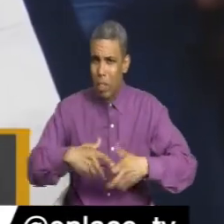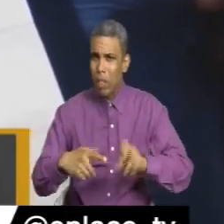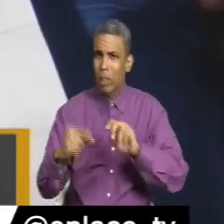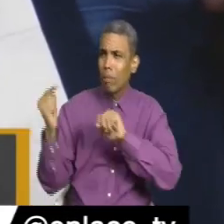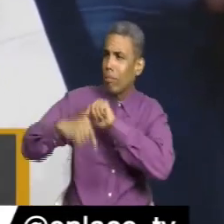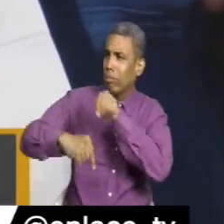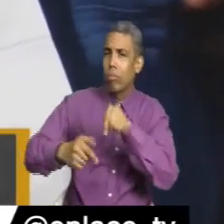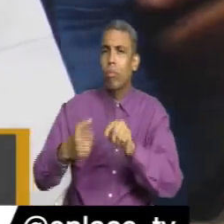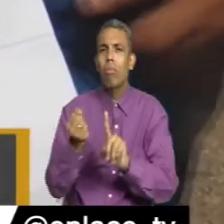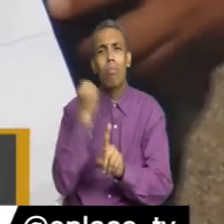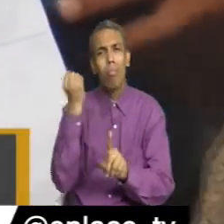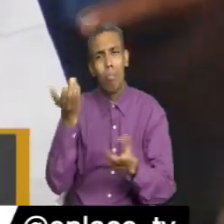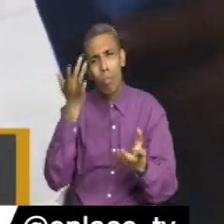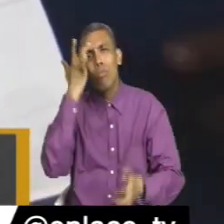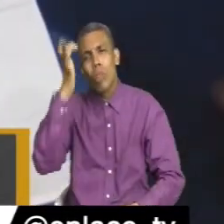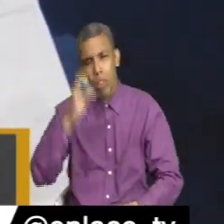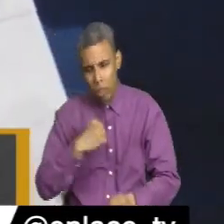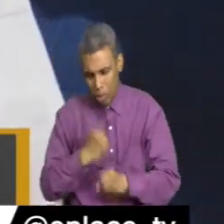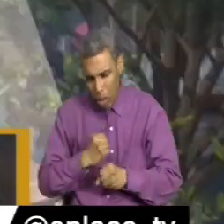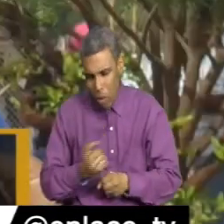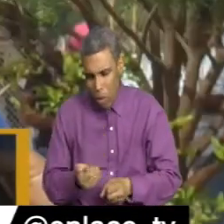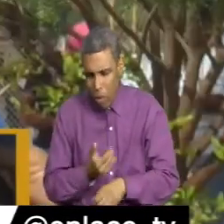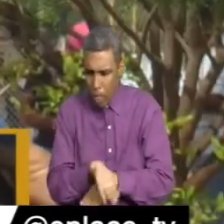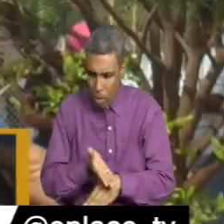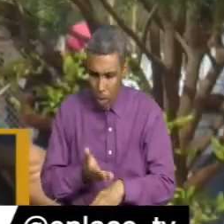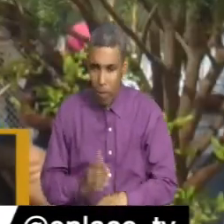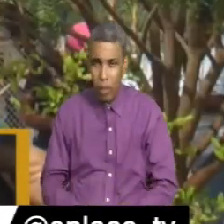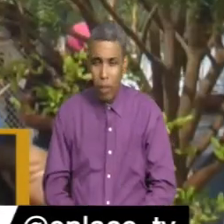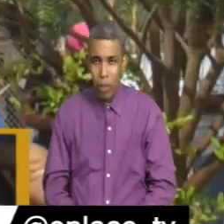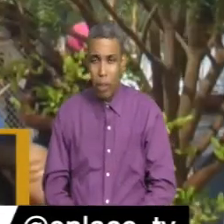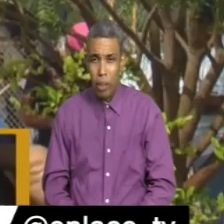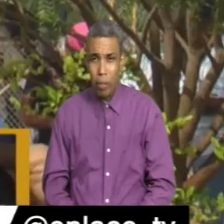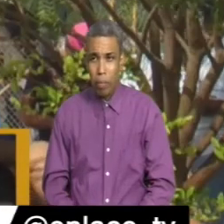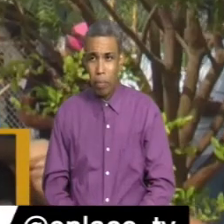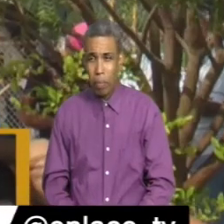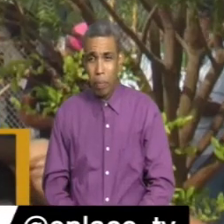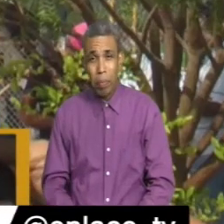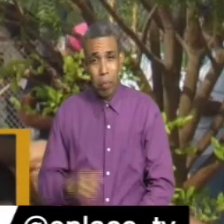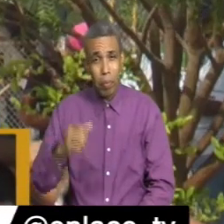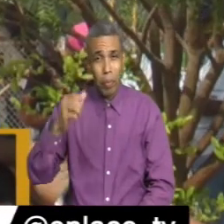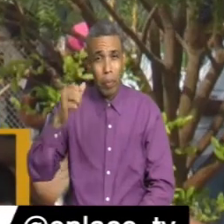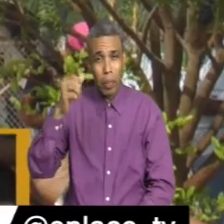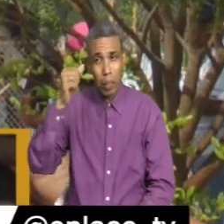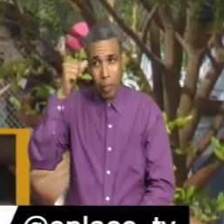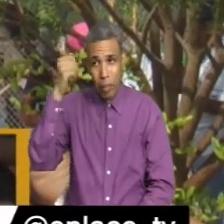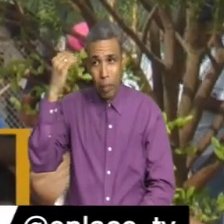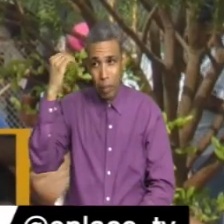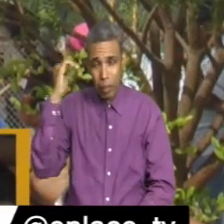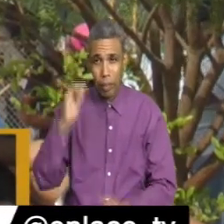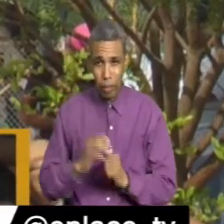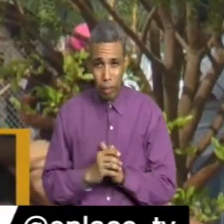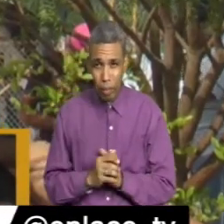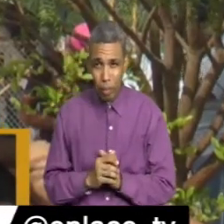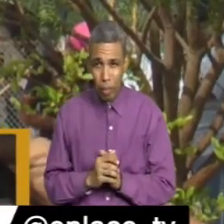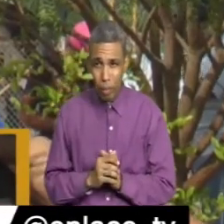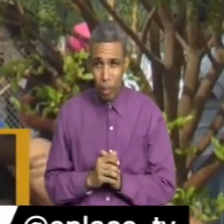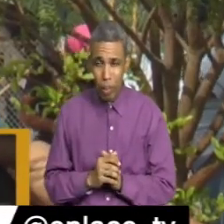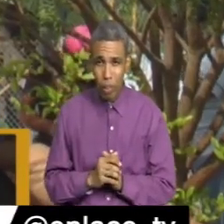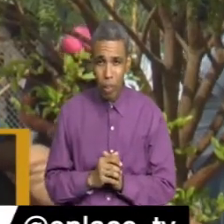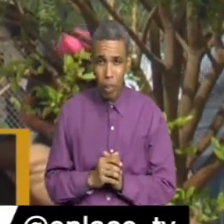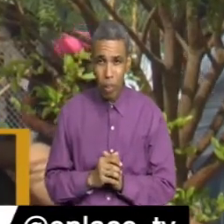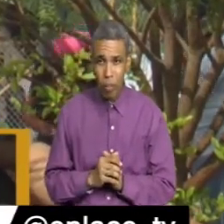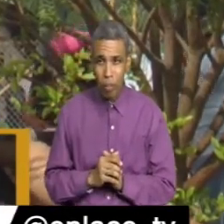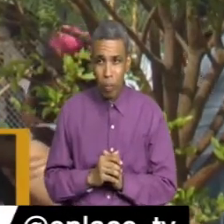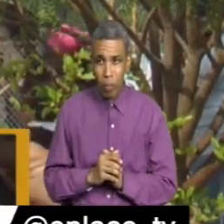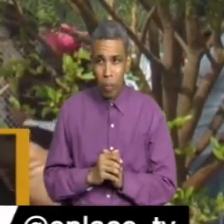y nos dejan por fuera. Y únicamente nosotros, cuando después pasó el problema de que nos desplazaron la gente, siendo nosotros hermanos de